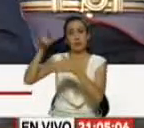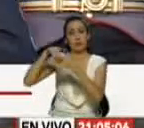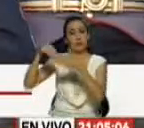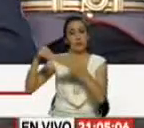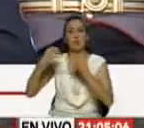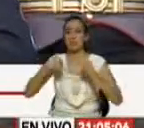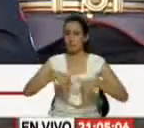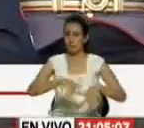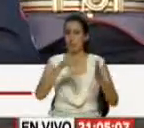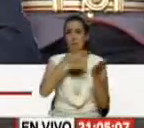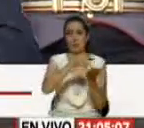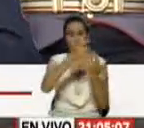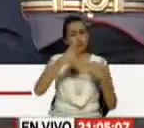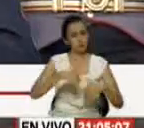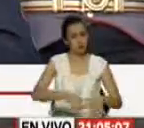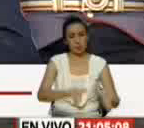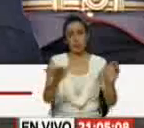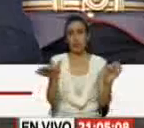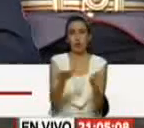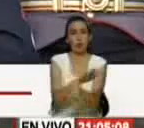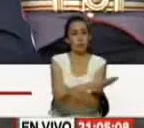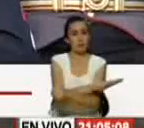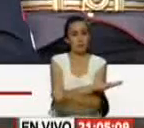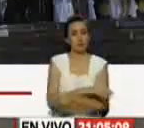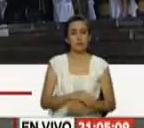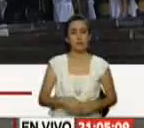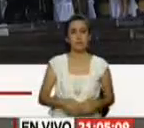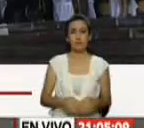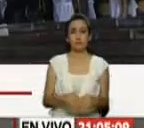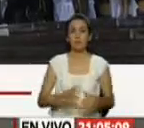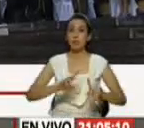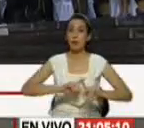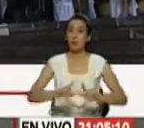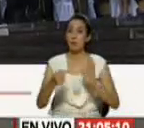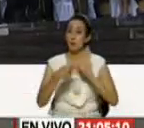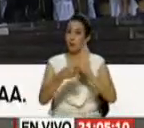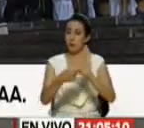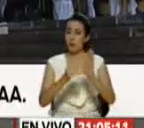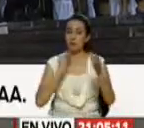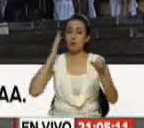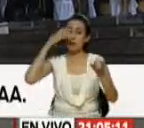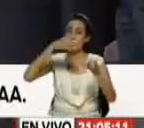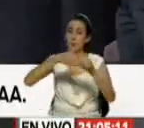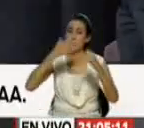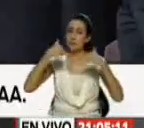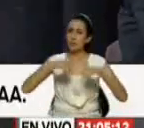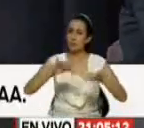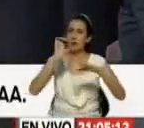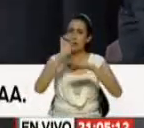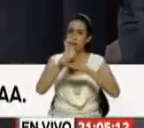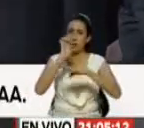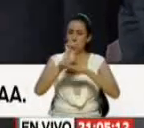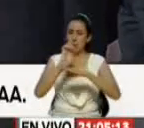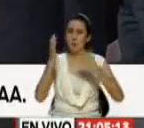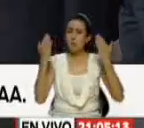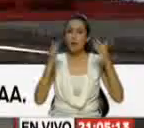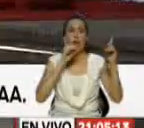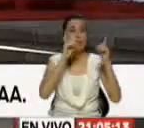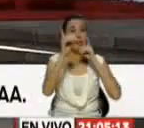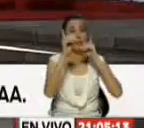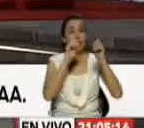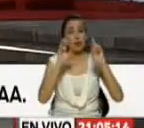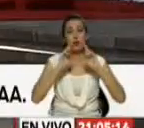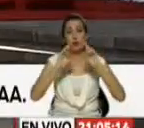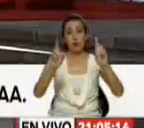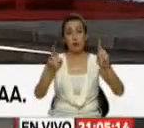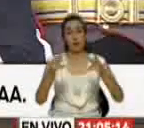y vamos a pagar la totalidad de la deuda. Pero que todo esto demuestre el objetivo conjunto para sacar adelante el país, basado en el diálogo,